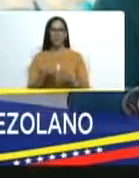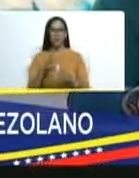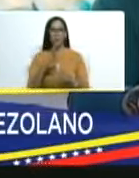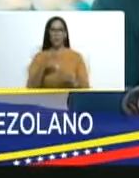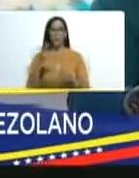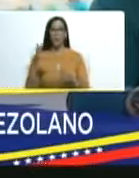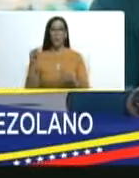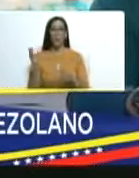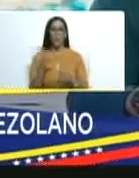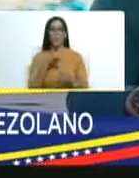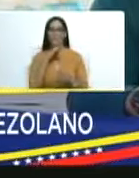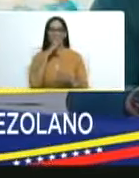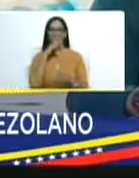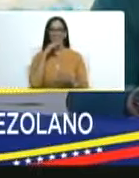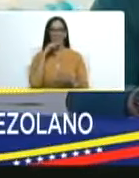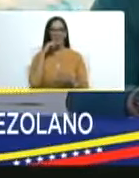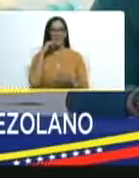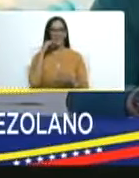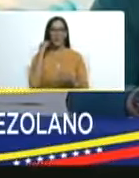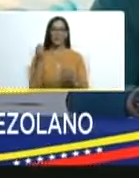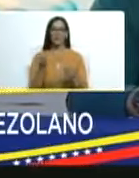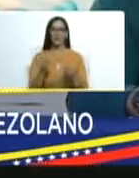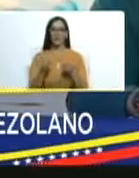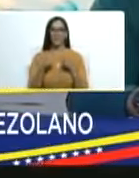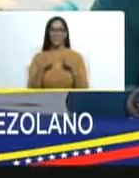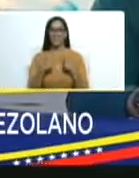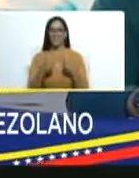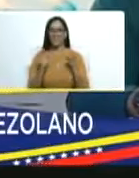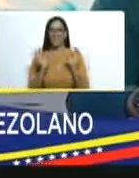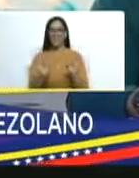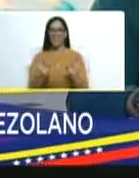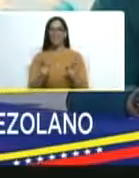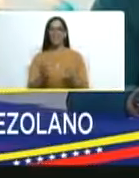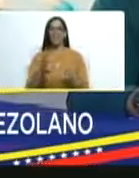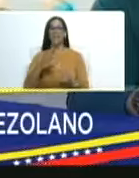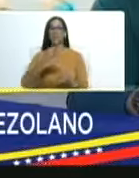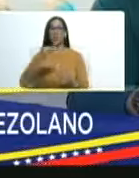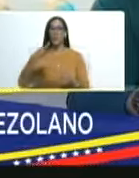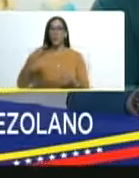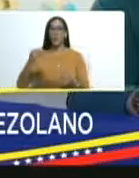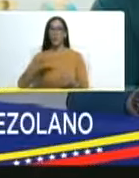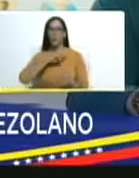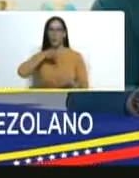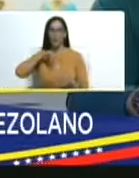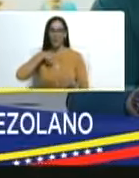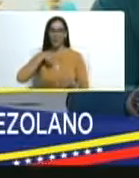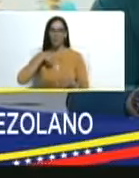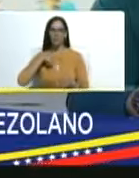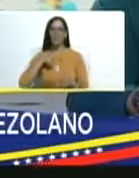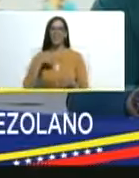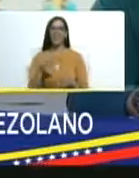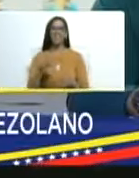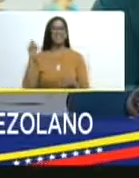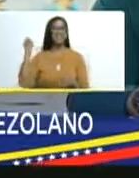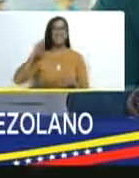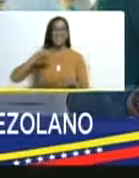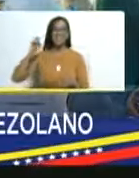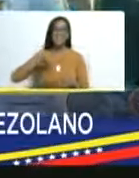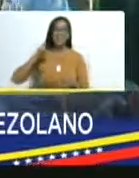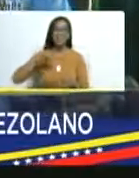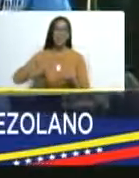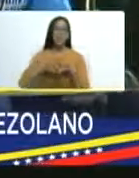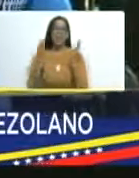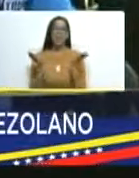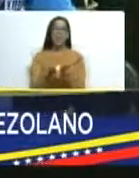Pulpo fresco, sabroso, nutritivo. Este pulpo nuestro es cotizado en el mundo entero, en